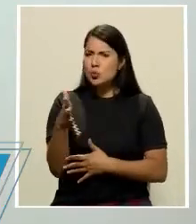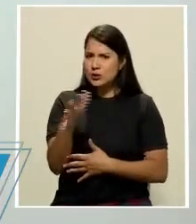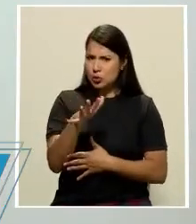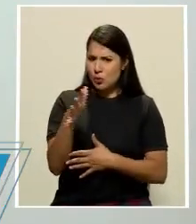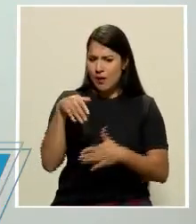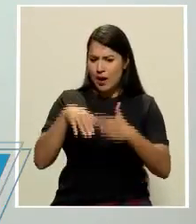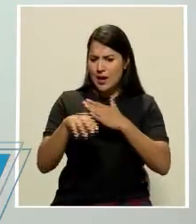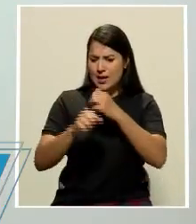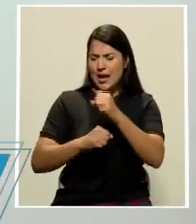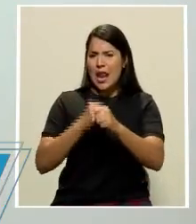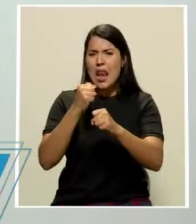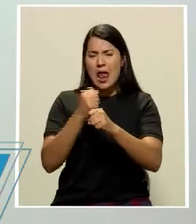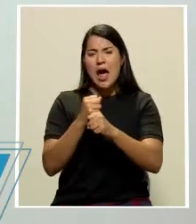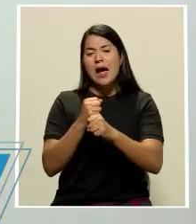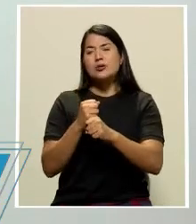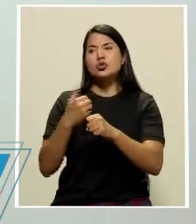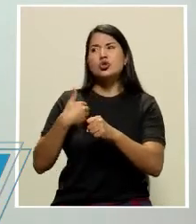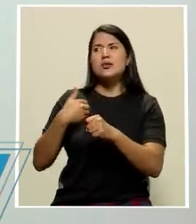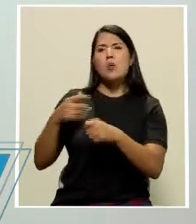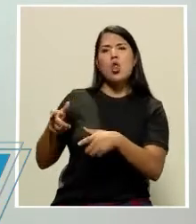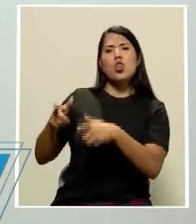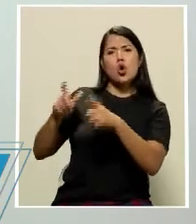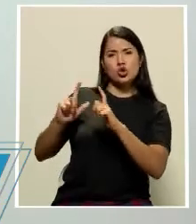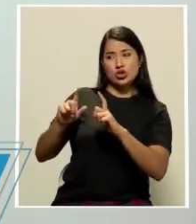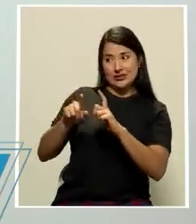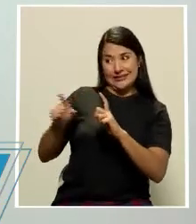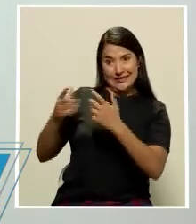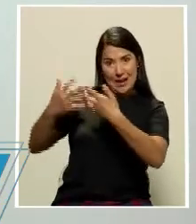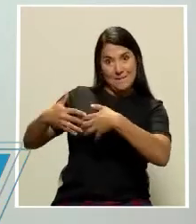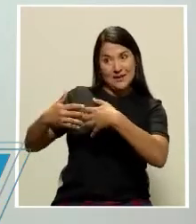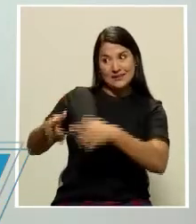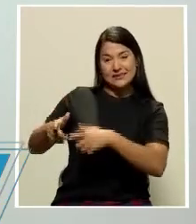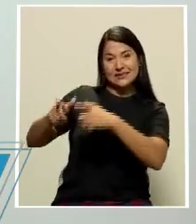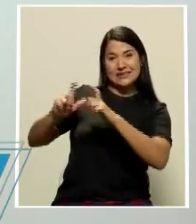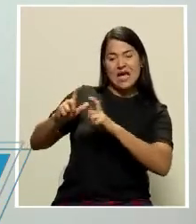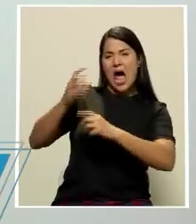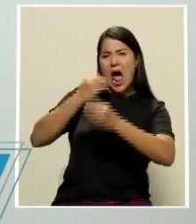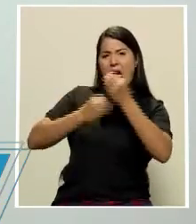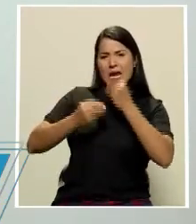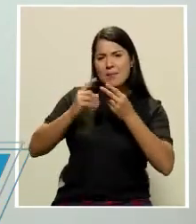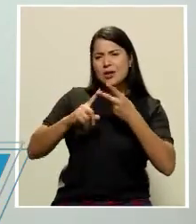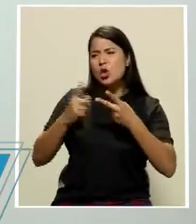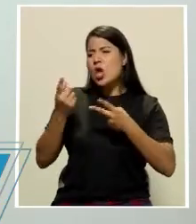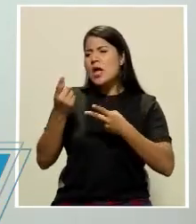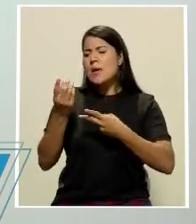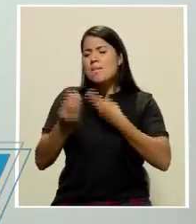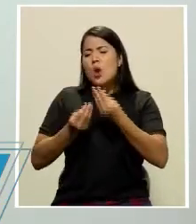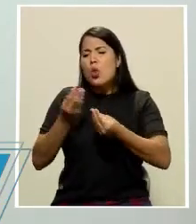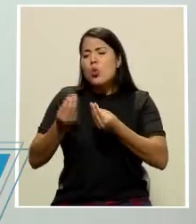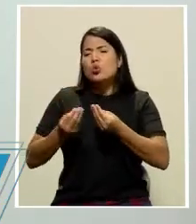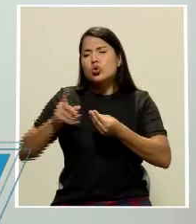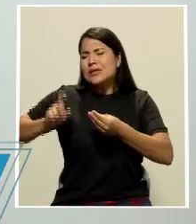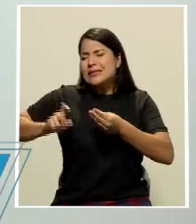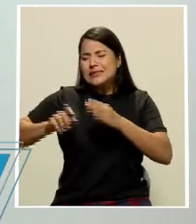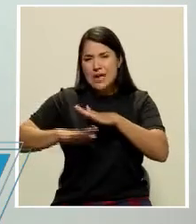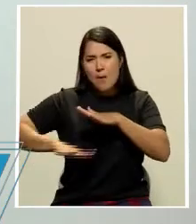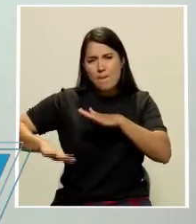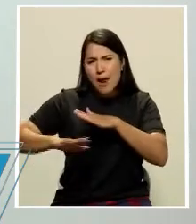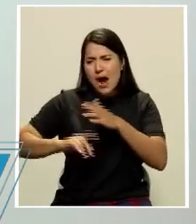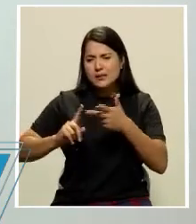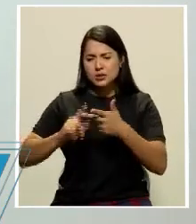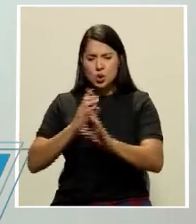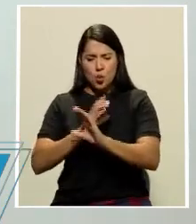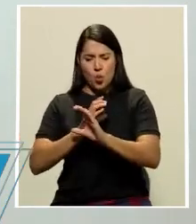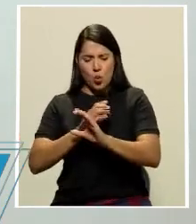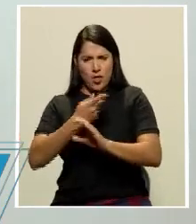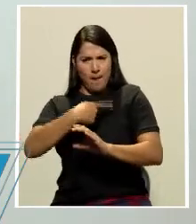aproximadamente en el año donaciones tanto de alimentos como de productos de primera necesidad, de cuidado personal y de limpieza